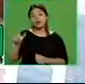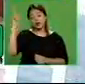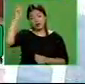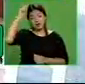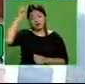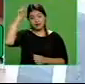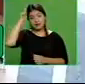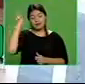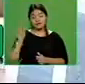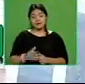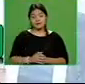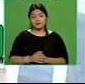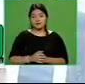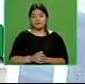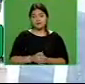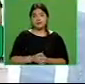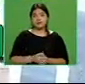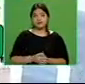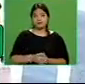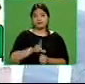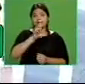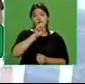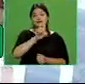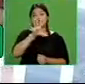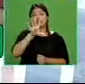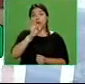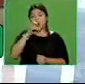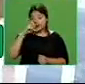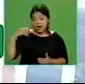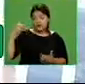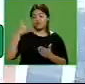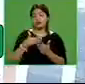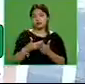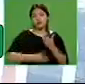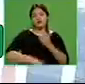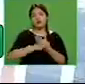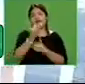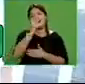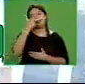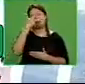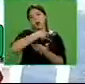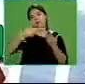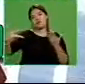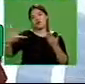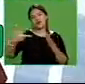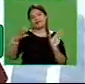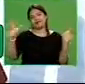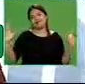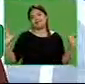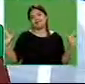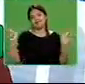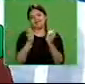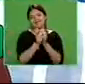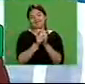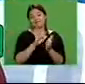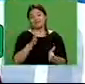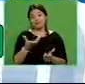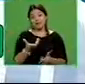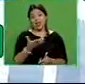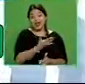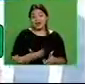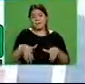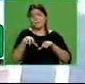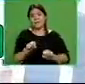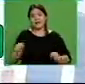pueblos indígenas. 150 años después, quedaban 3 millones apenas. El imperialismo se llevó